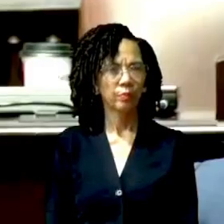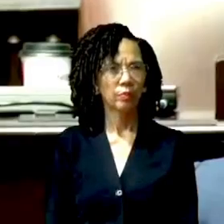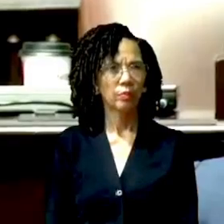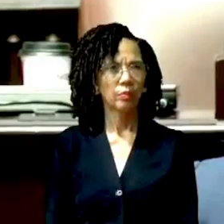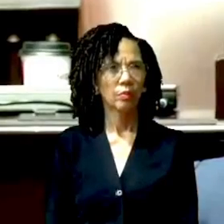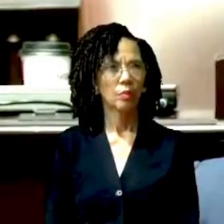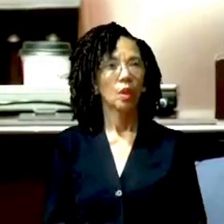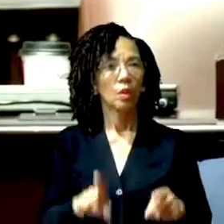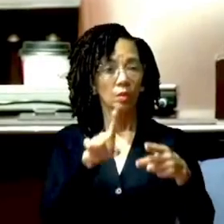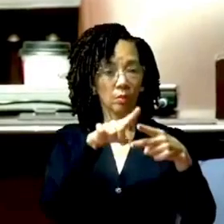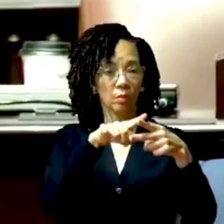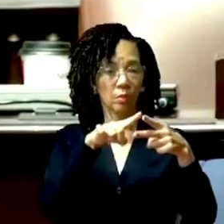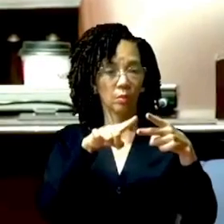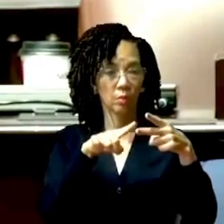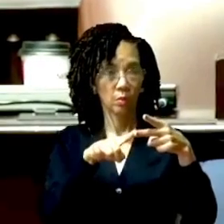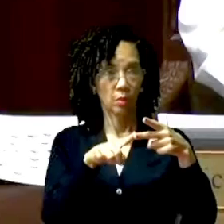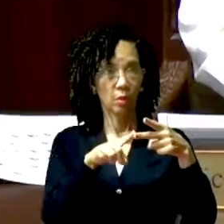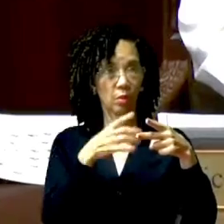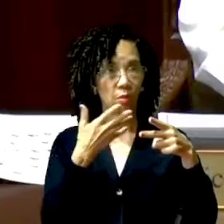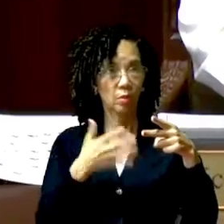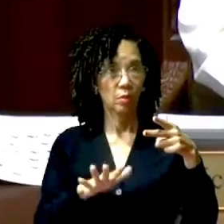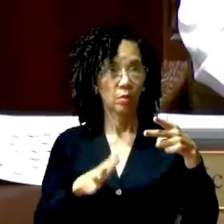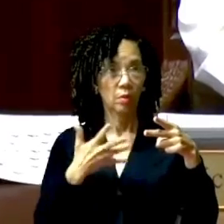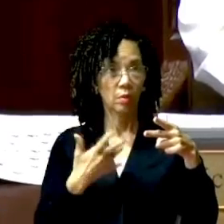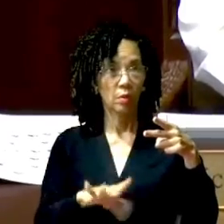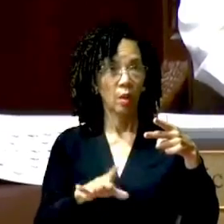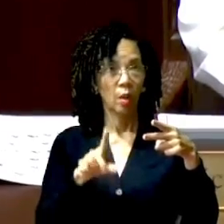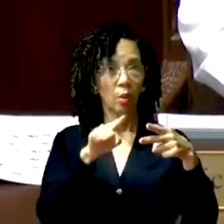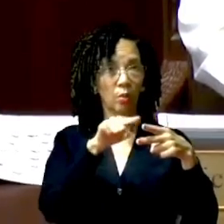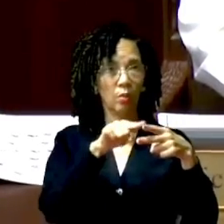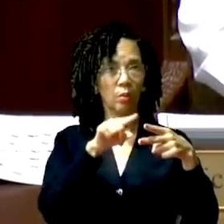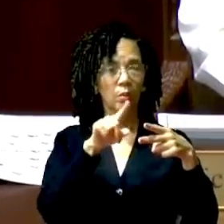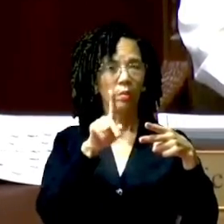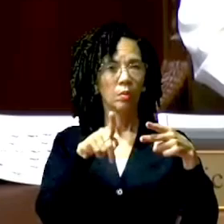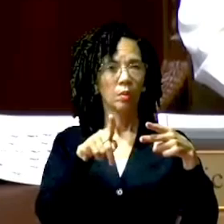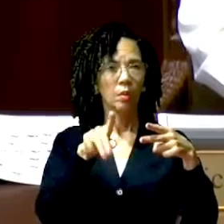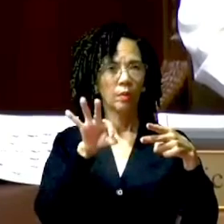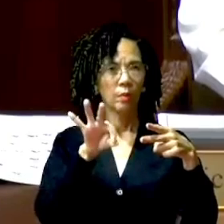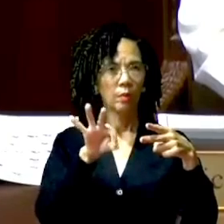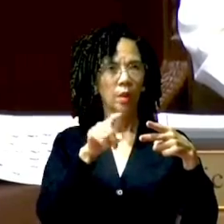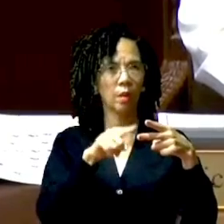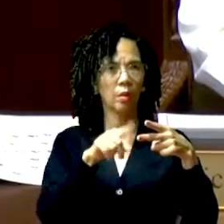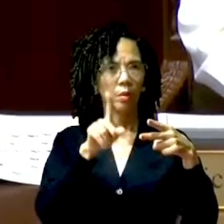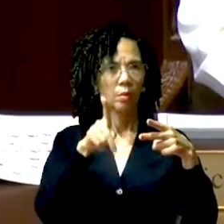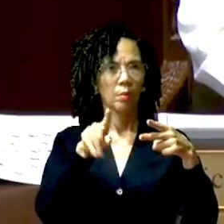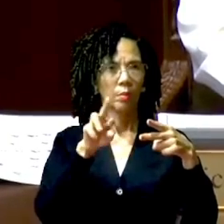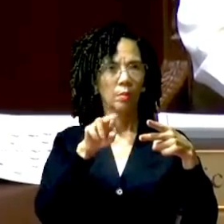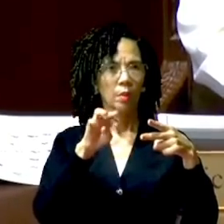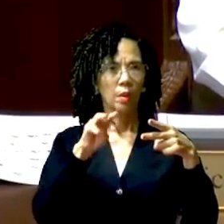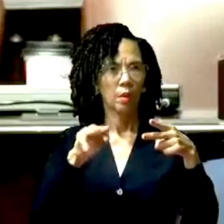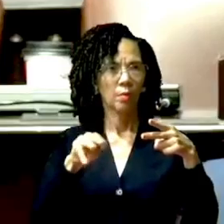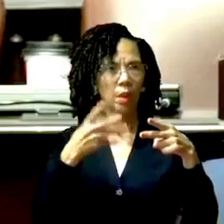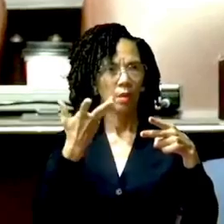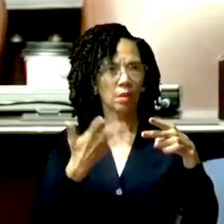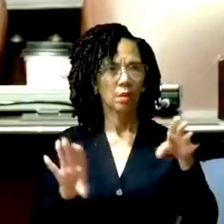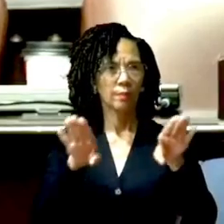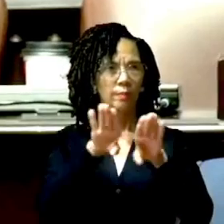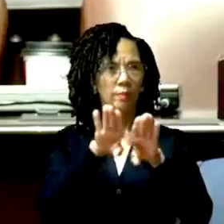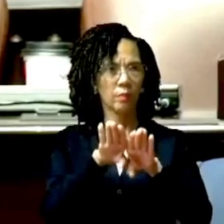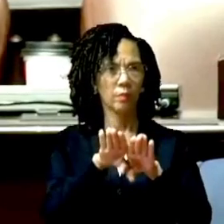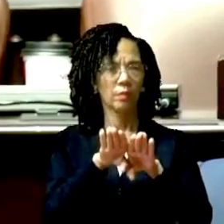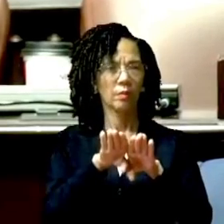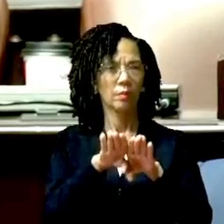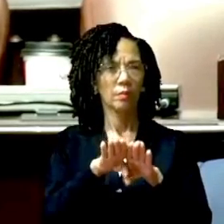presidente. Quedan dos después de Agustín, un turno de la Fuerza del Pueblo y otro del PRM, y ahí cerramos. Buenas tardes, presidente,